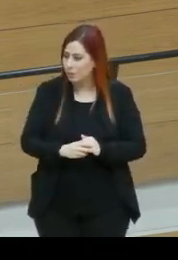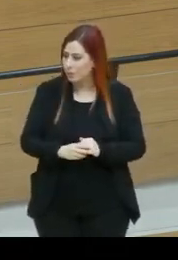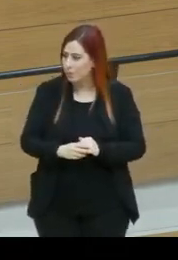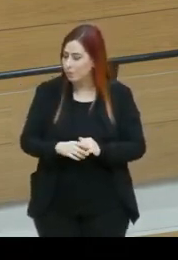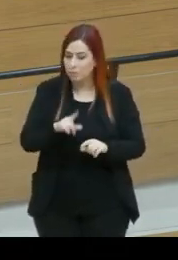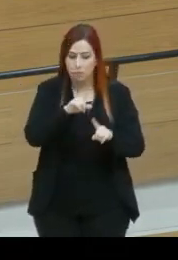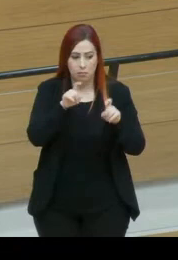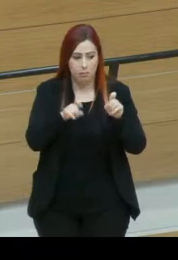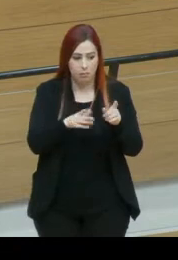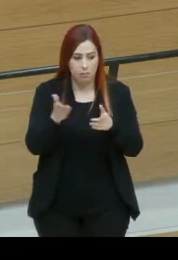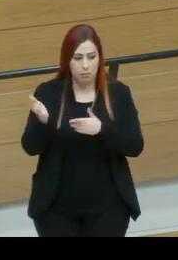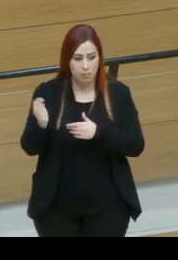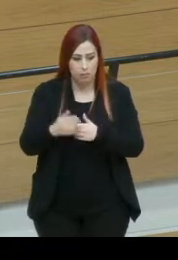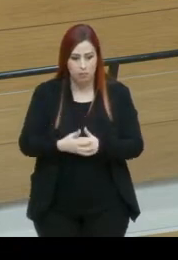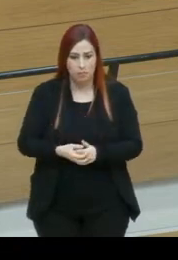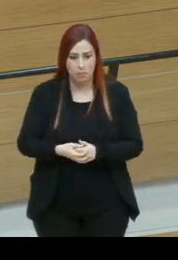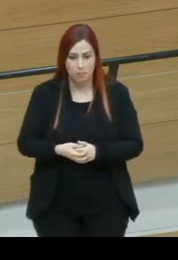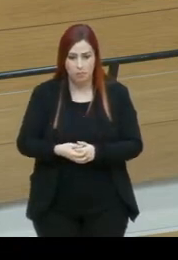¿Preguntas?